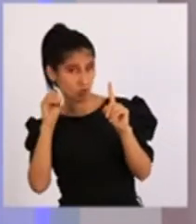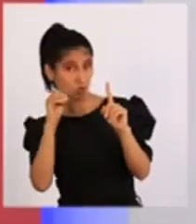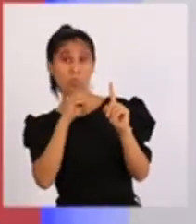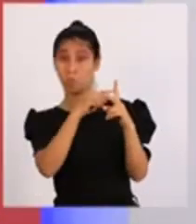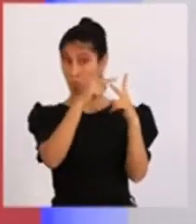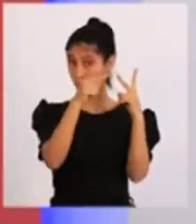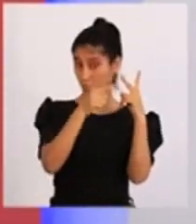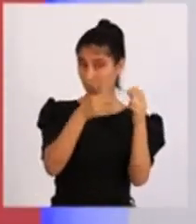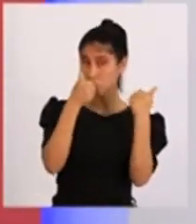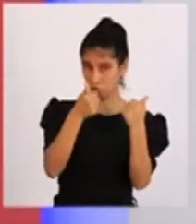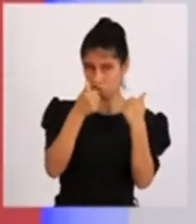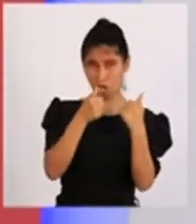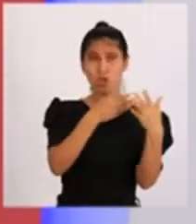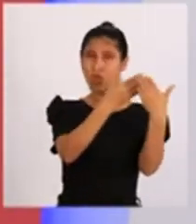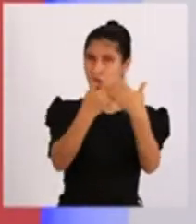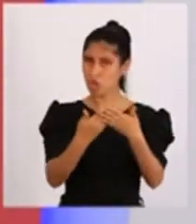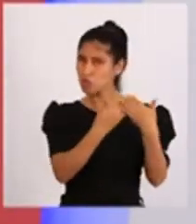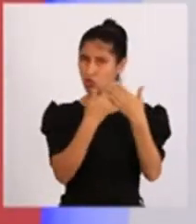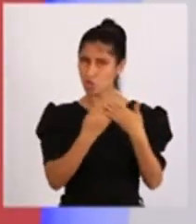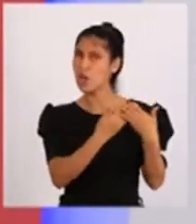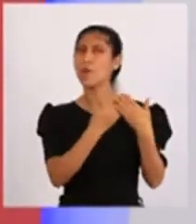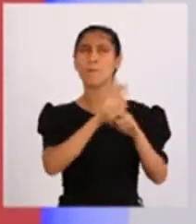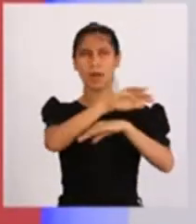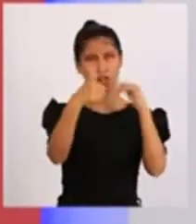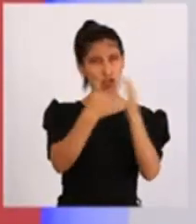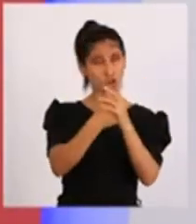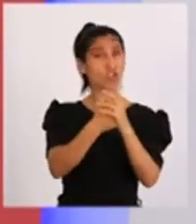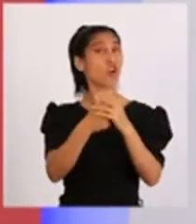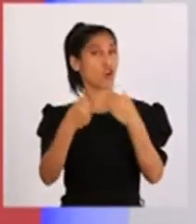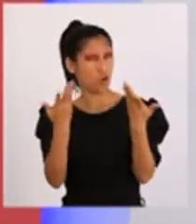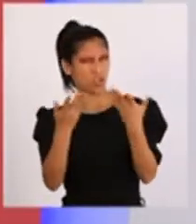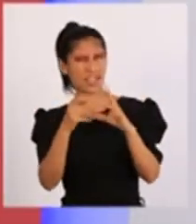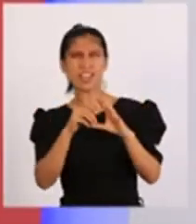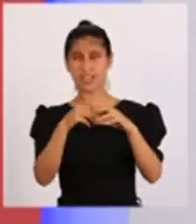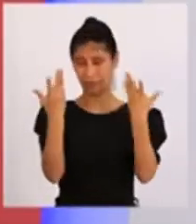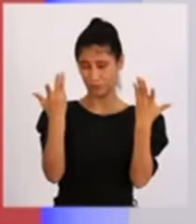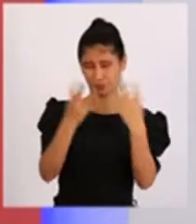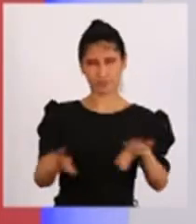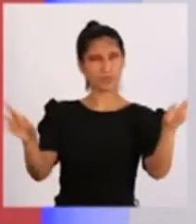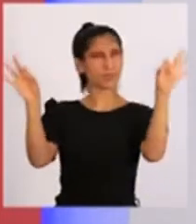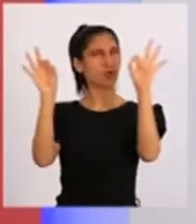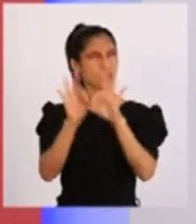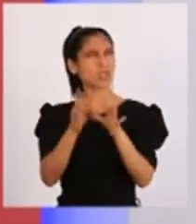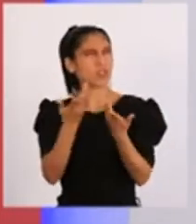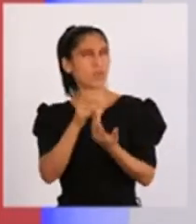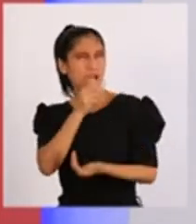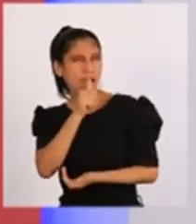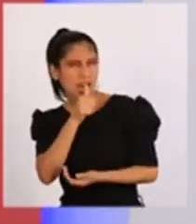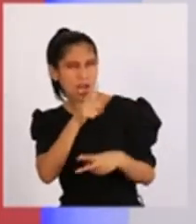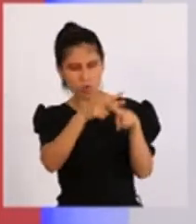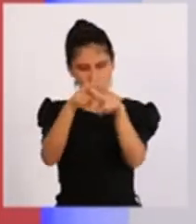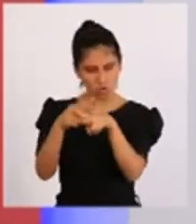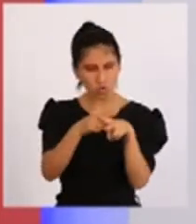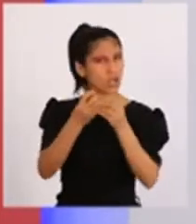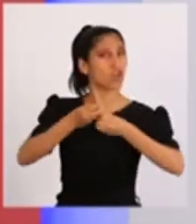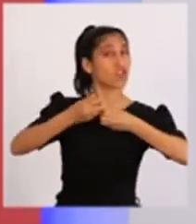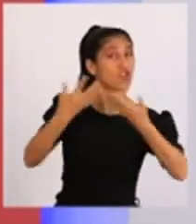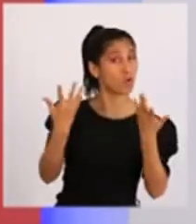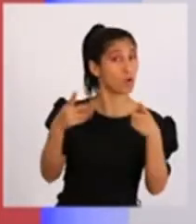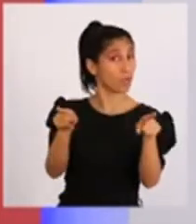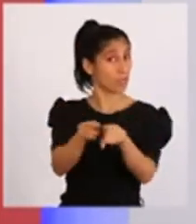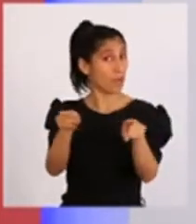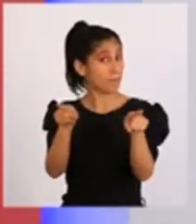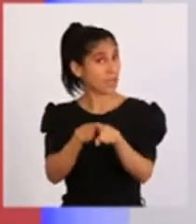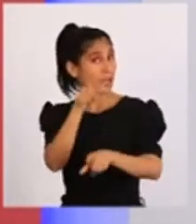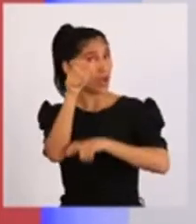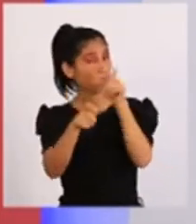water. Es cierto, H2O. Es importante conocer las formas de conservar el agua y también lo es conocer a aquellas